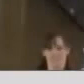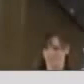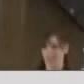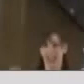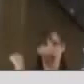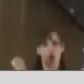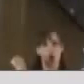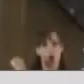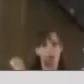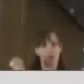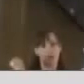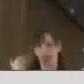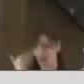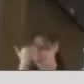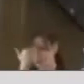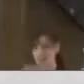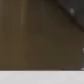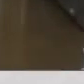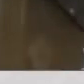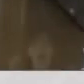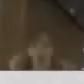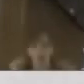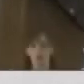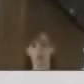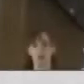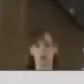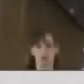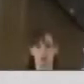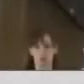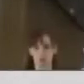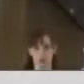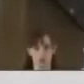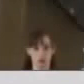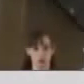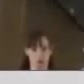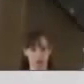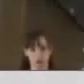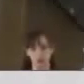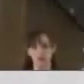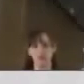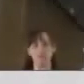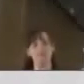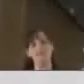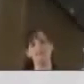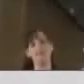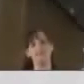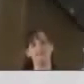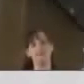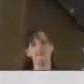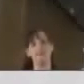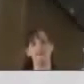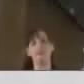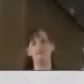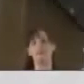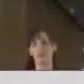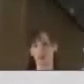Entonces, comparto el argumento con ustedes. Ahora, digo, también me parece, porque lo veo, los mismos tipos